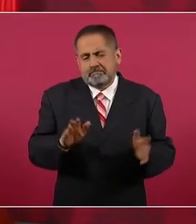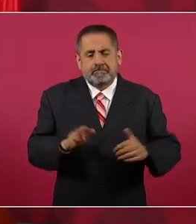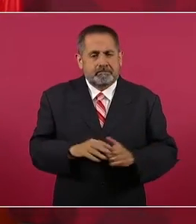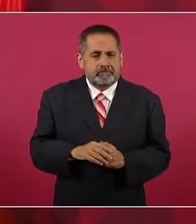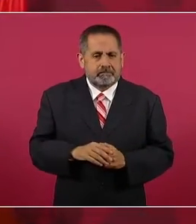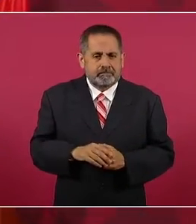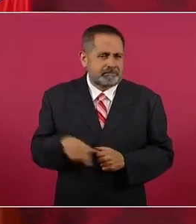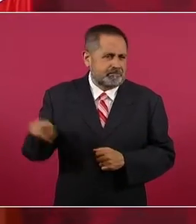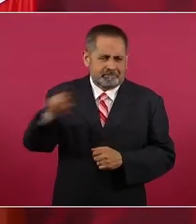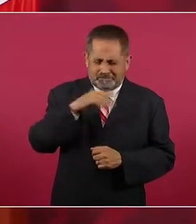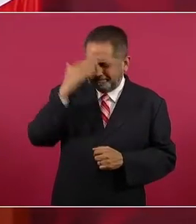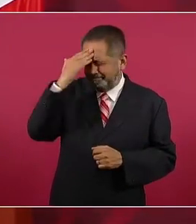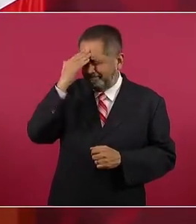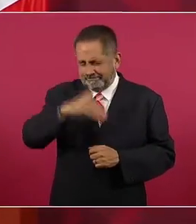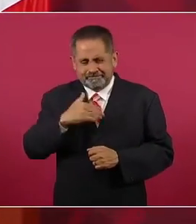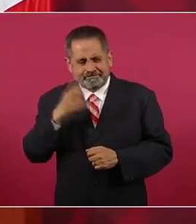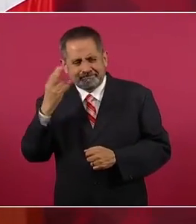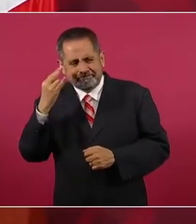Lo saben perfectamente.